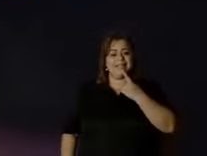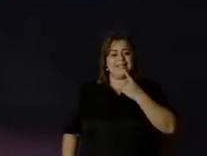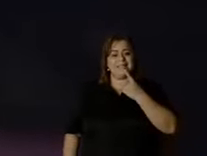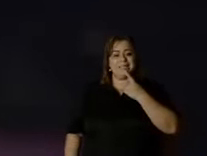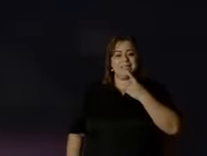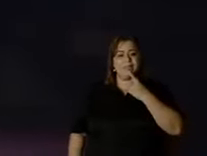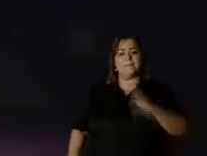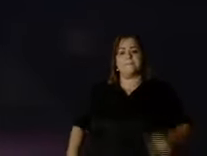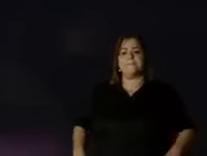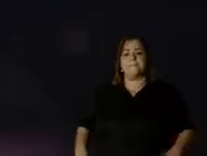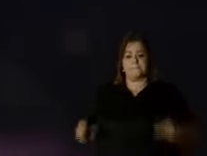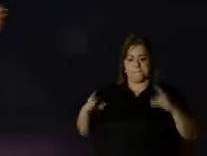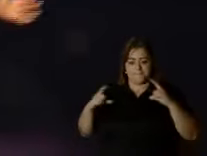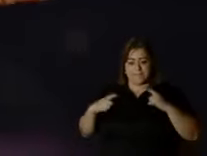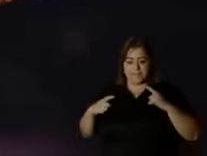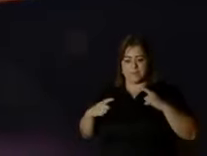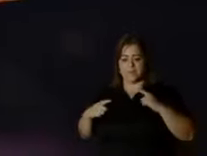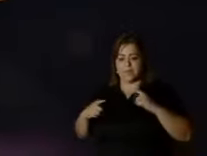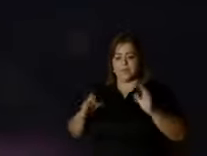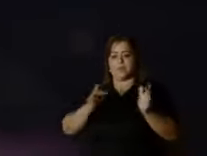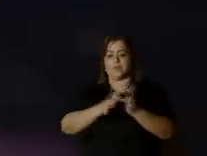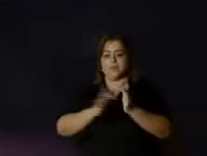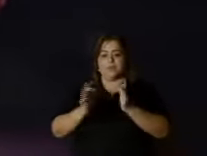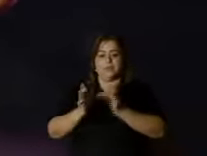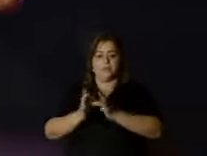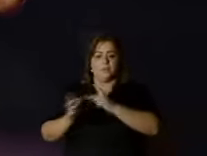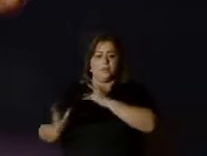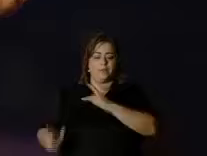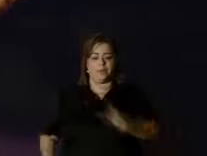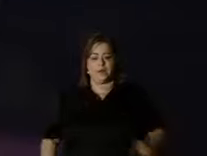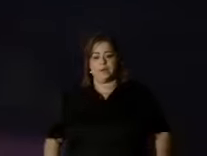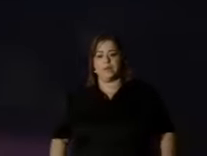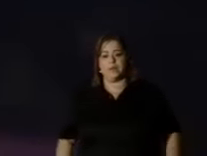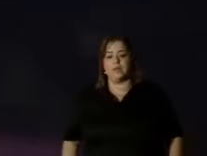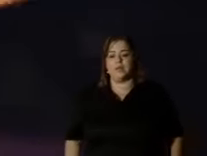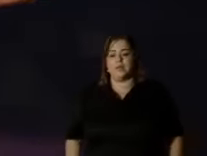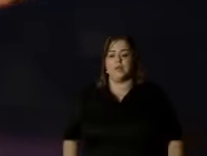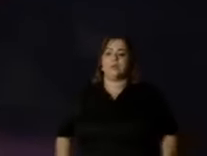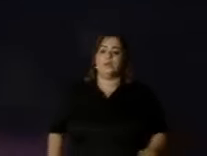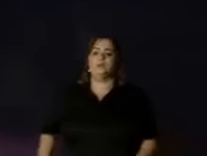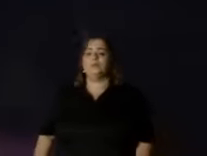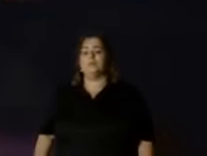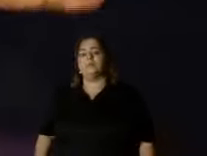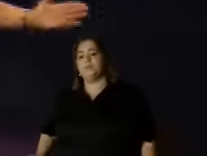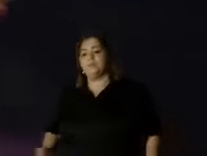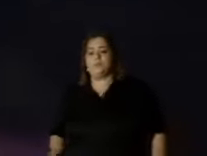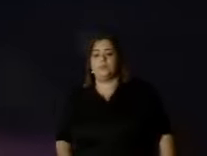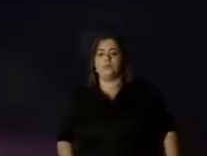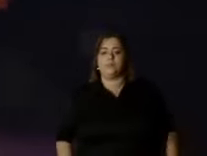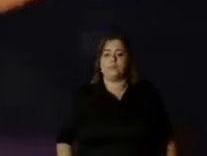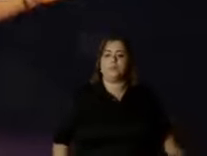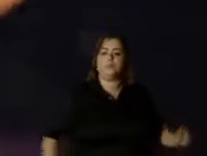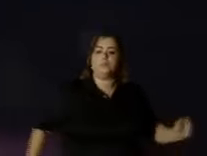Que viva Cristo, que viva el Rey, no se vaya, no se vaya todavía, vamos con gozo.